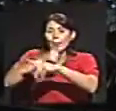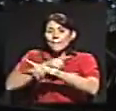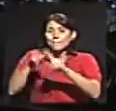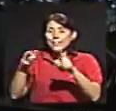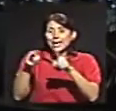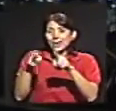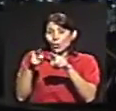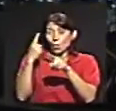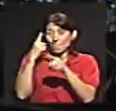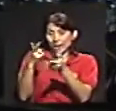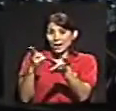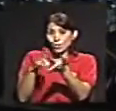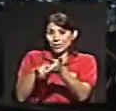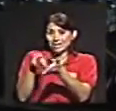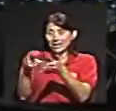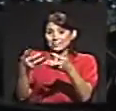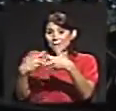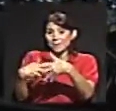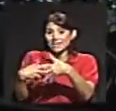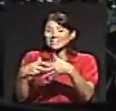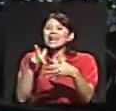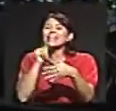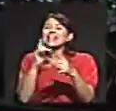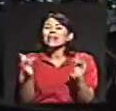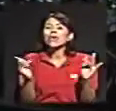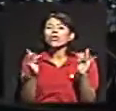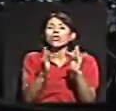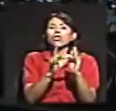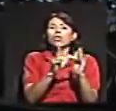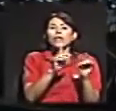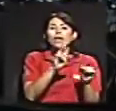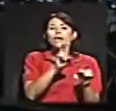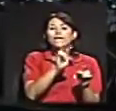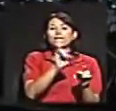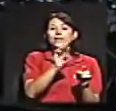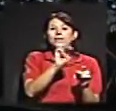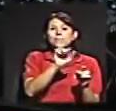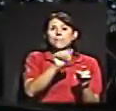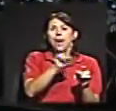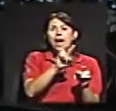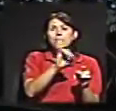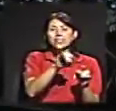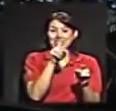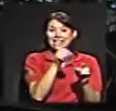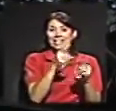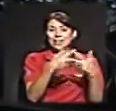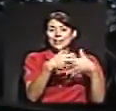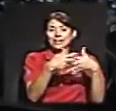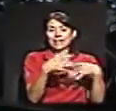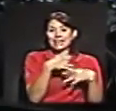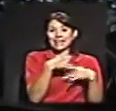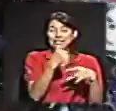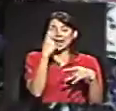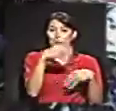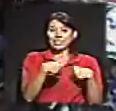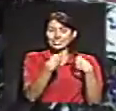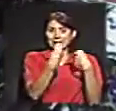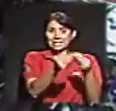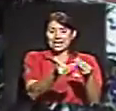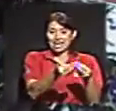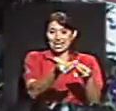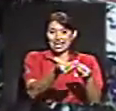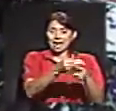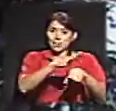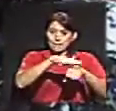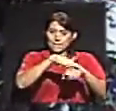es Bimavi, que es la interesada en que se les entregue esa concesión. Y poco después